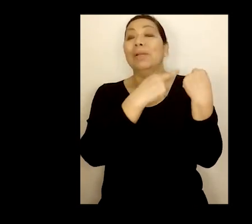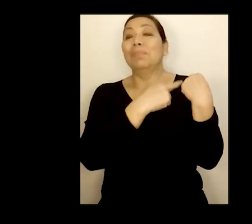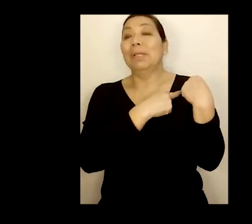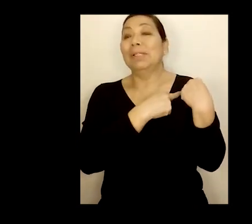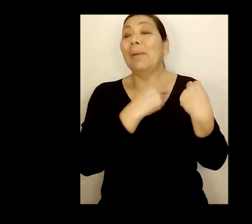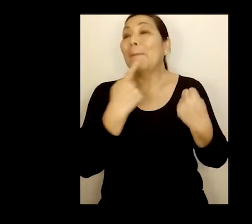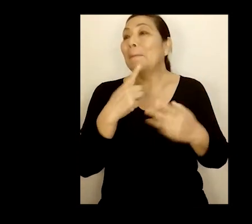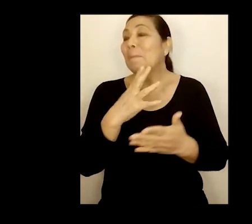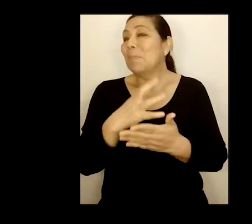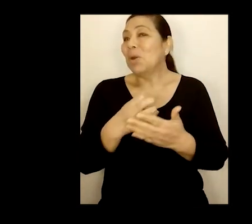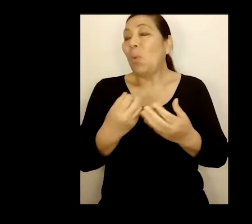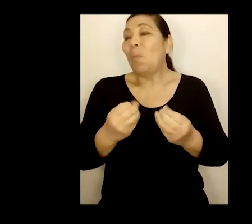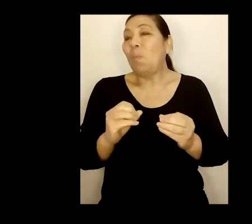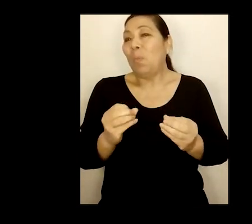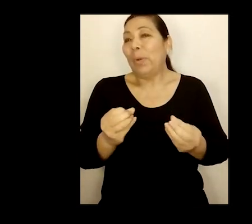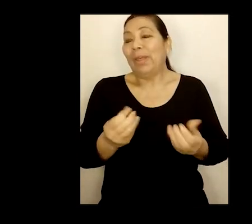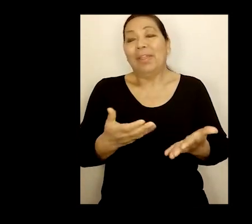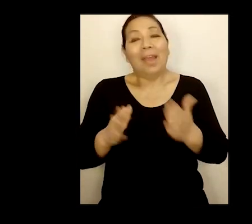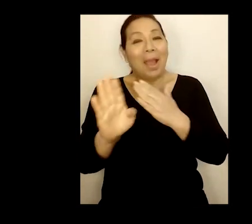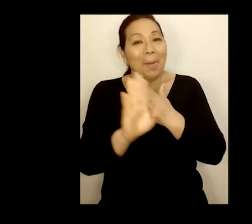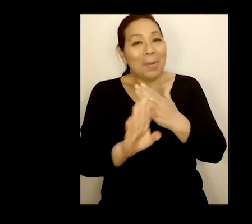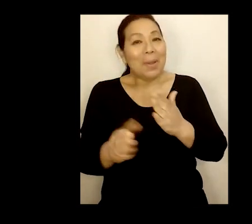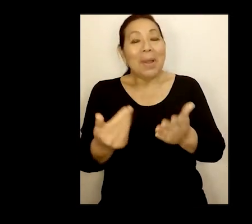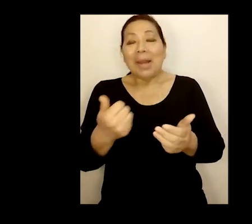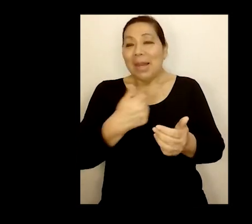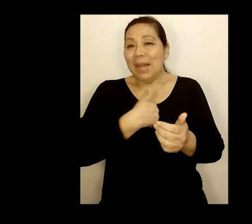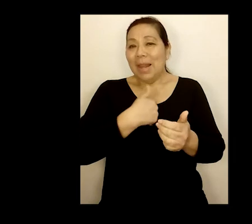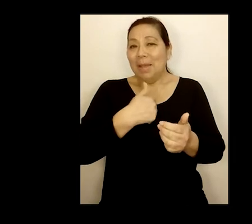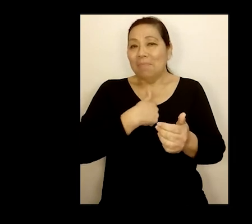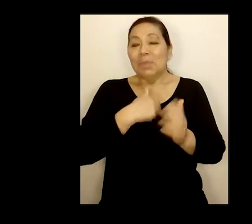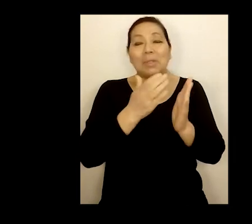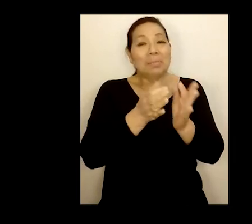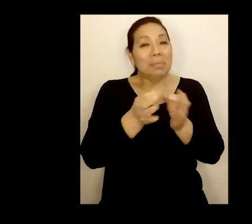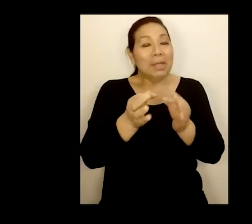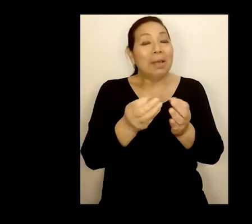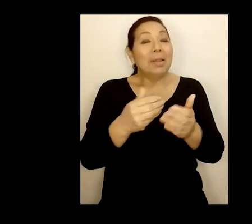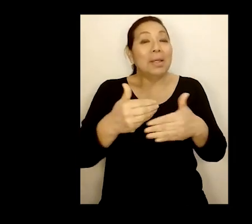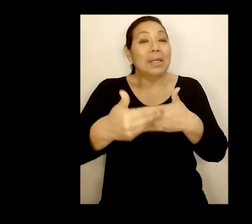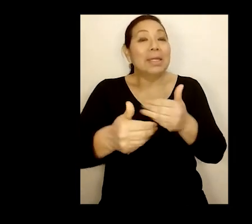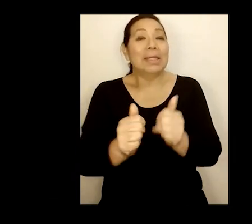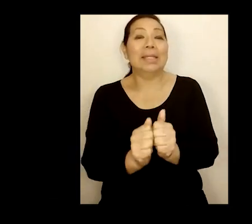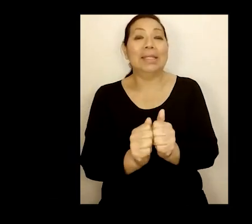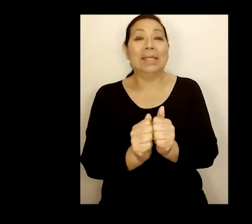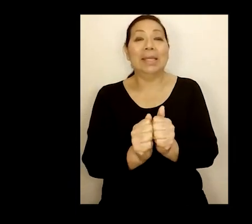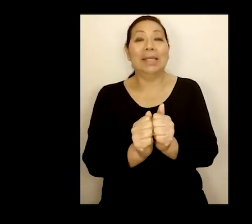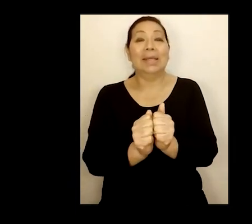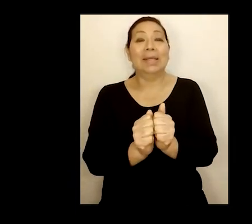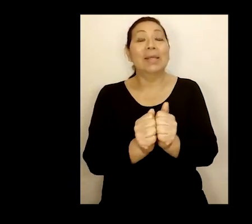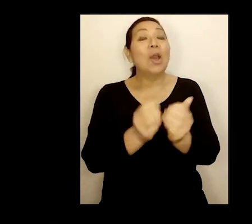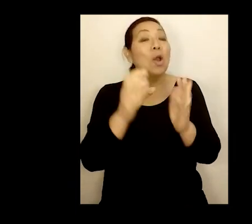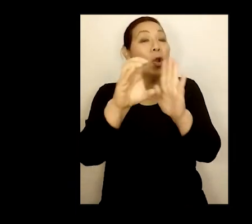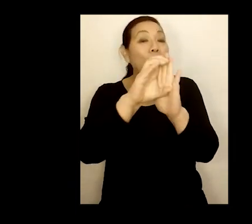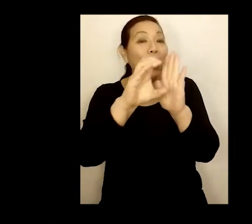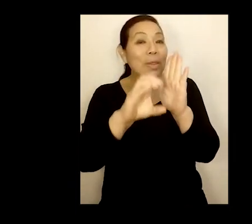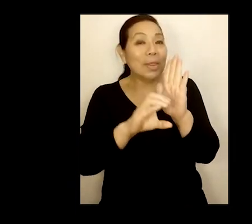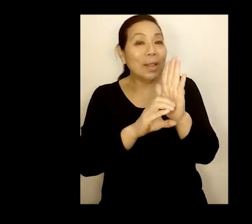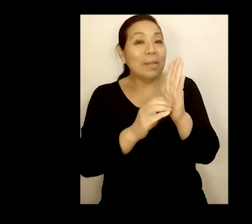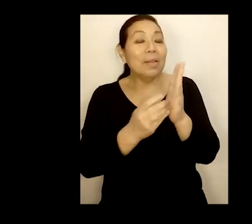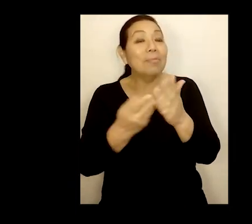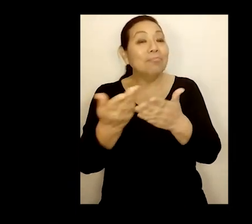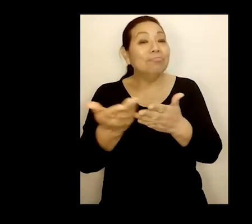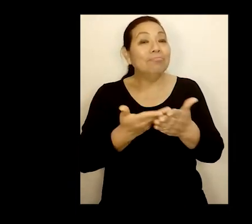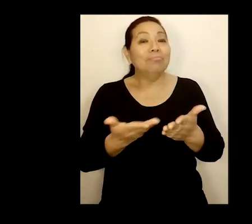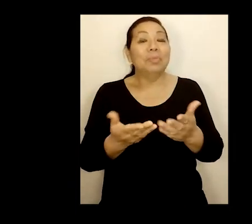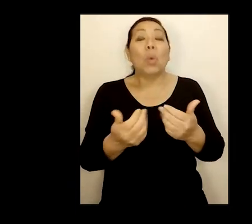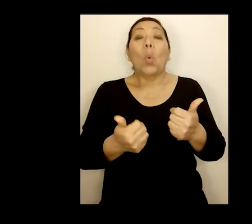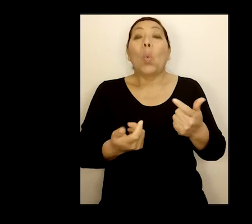penal, menos aún puedan ampararse los mismos argumentos que son trasladados a la vía constitucional mediante el habeas